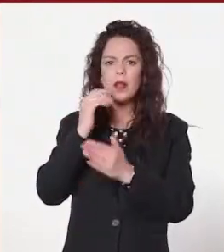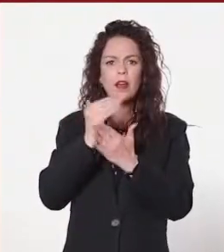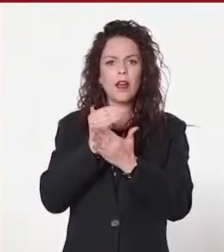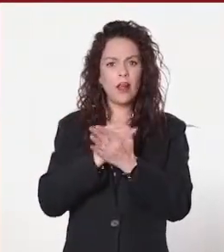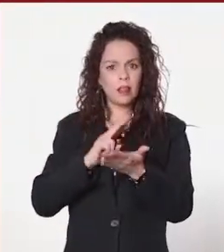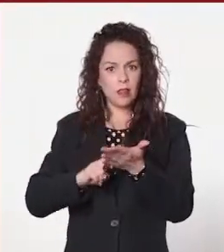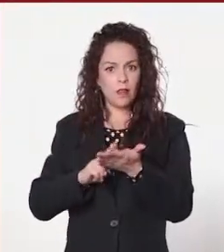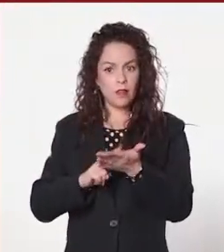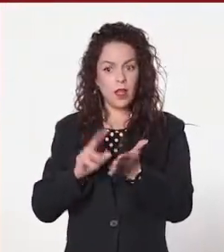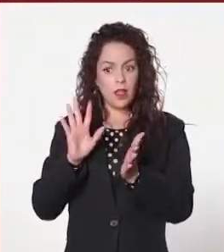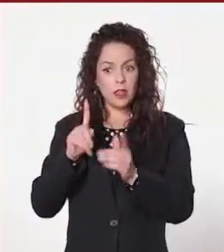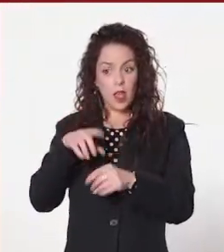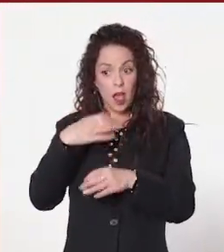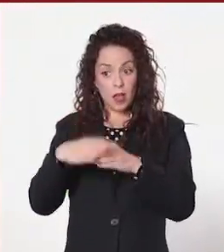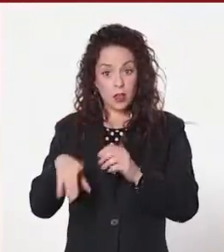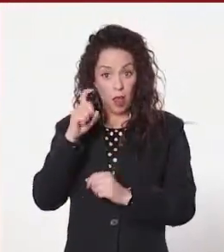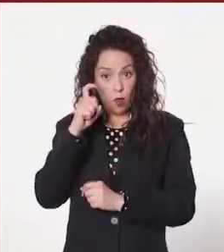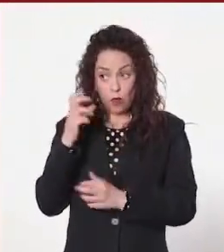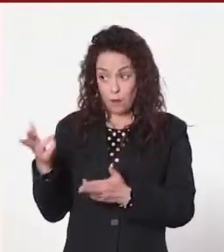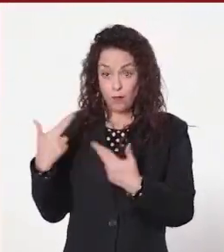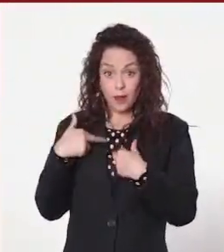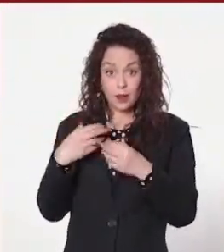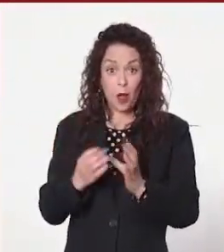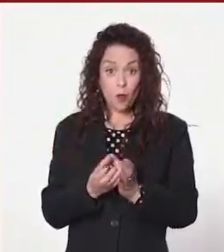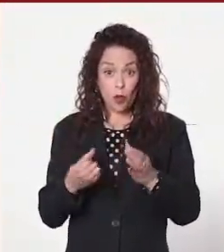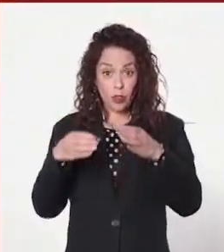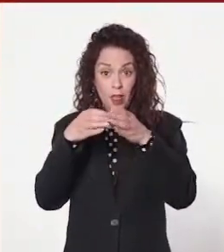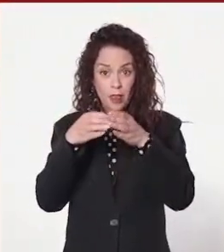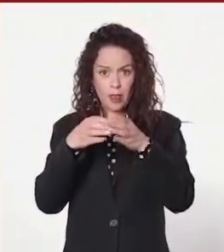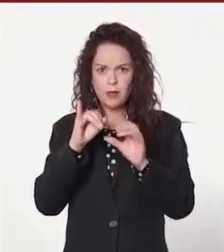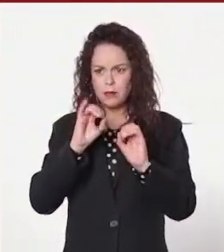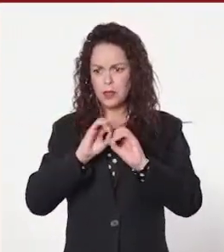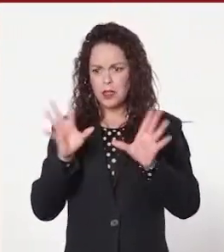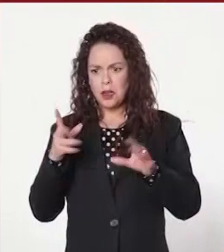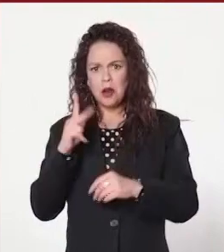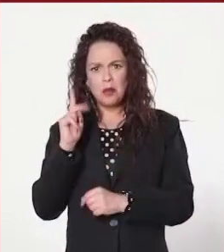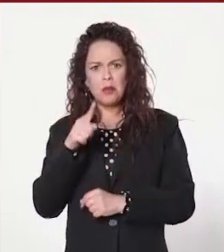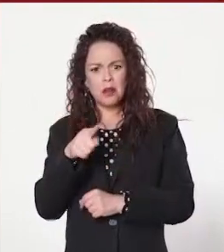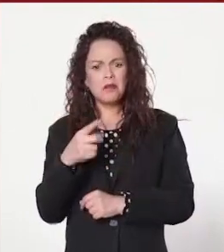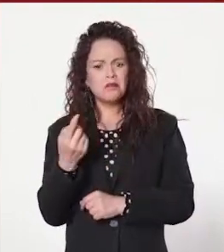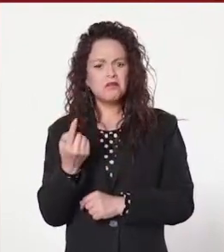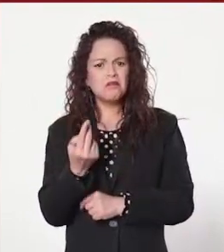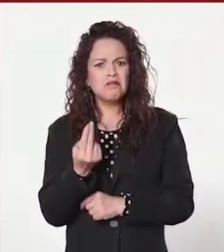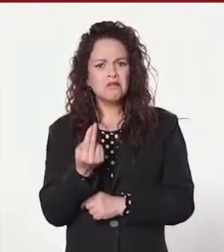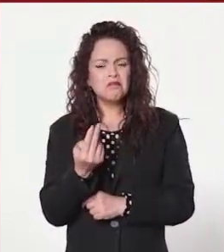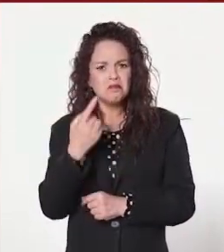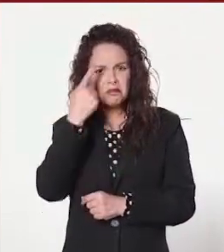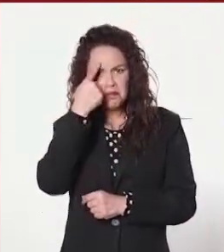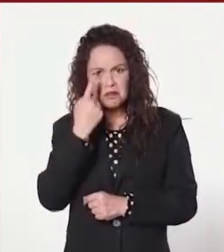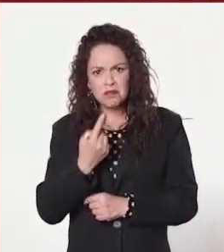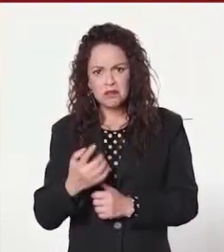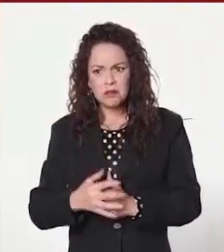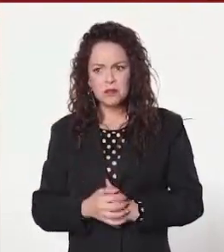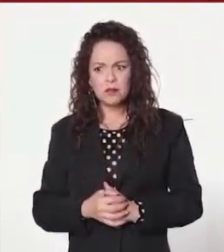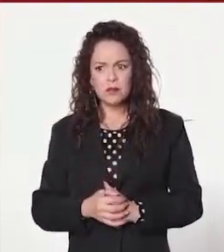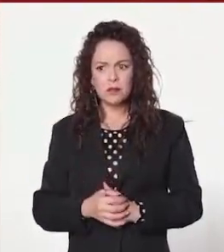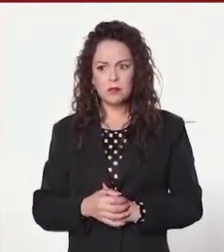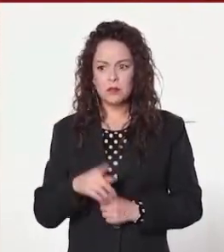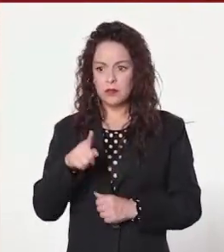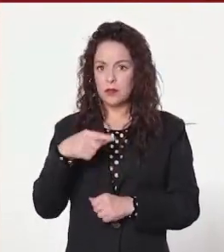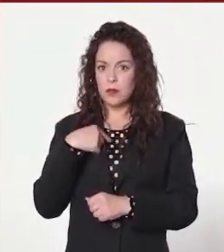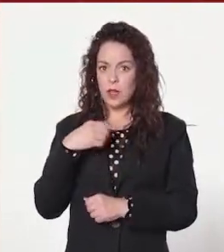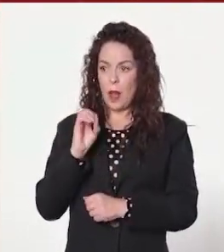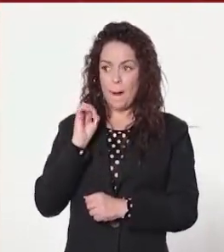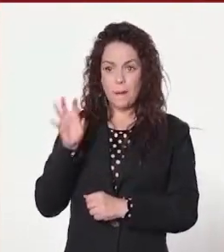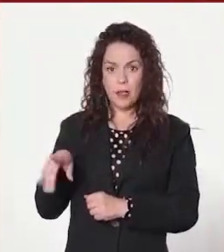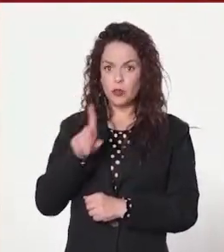agua? ¿Me regalas la botella? Claro, pero ¿qué vas a hacer con ella? A ver, espérame. Llévate a la basura, no creas que la